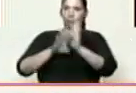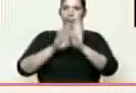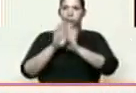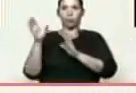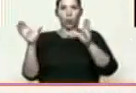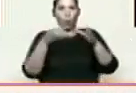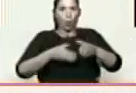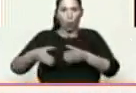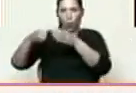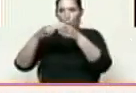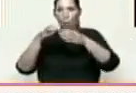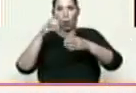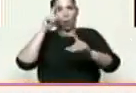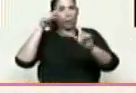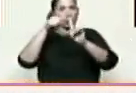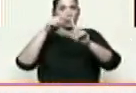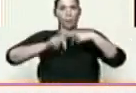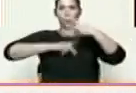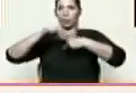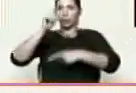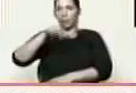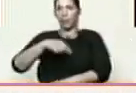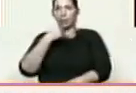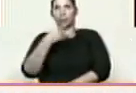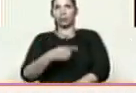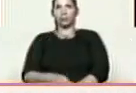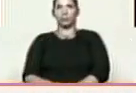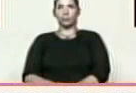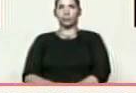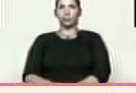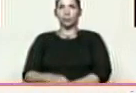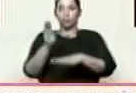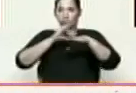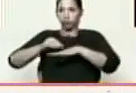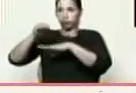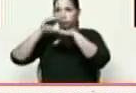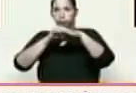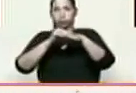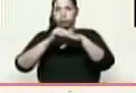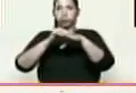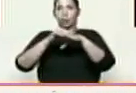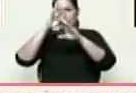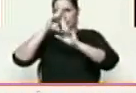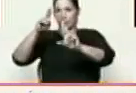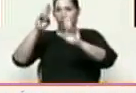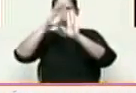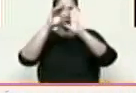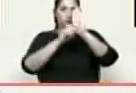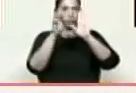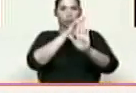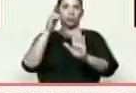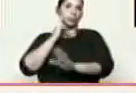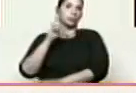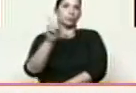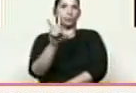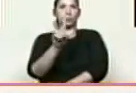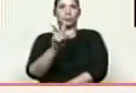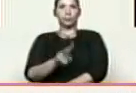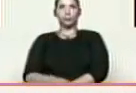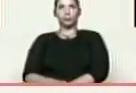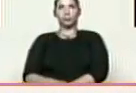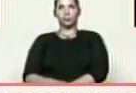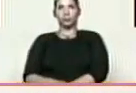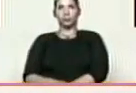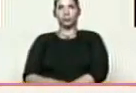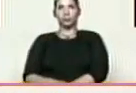de objetivos programáticos, considerando que esta convocatoria, apegada a la Constitución de la República Bolivariana de Venezuela, condujo